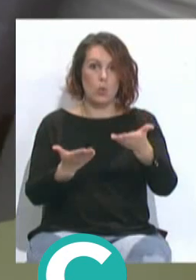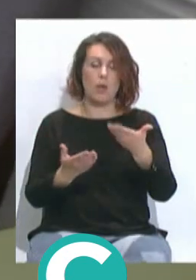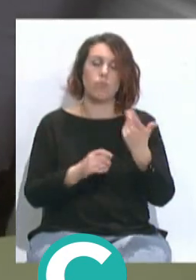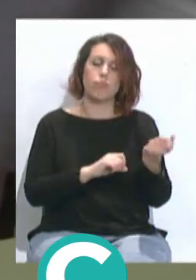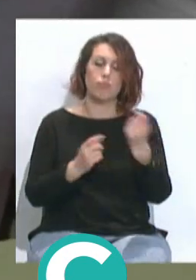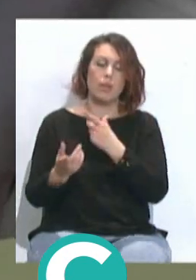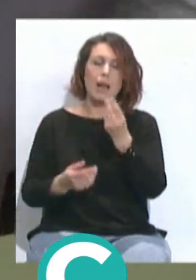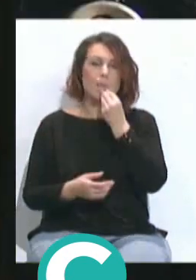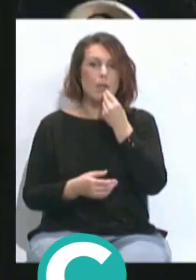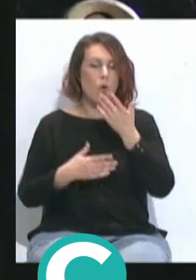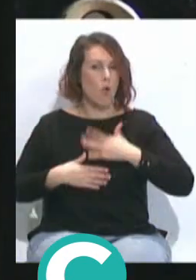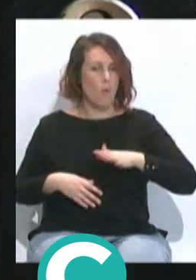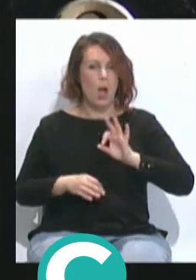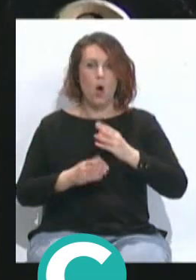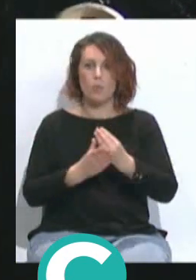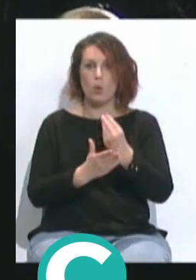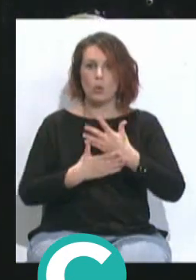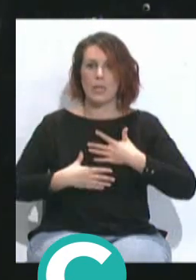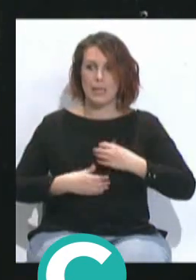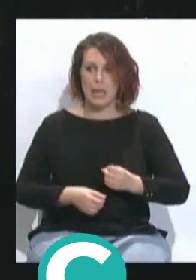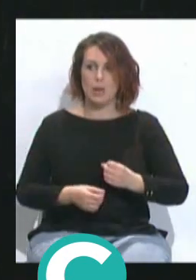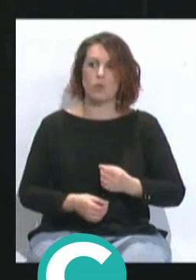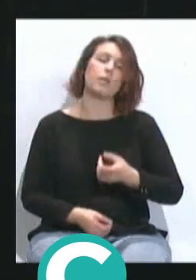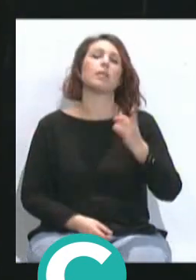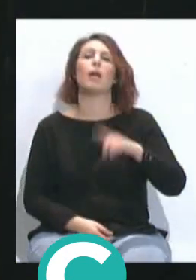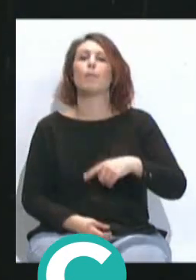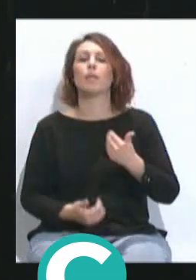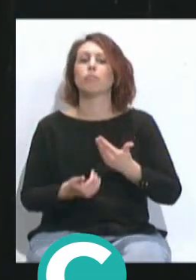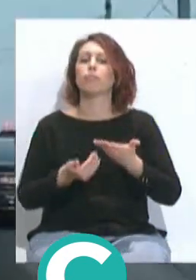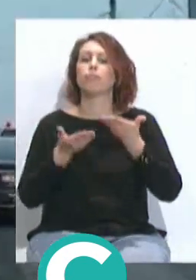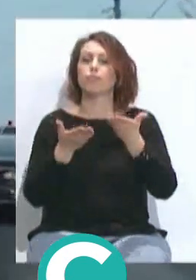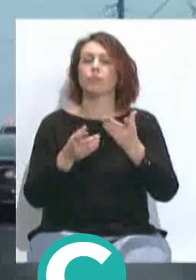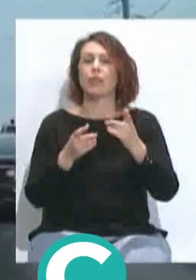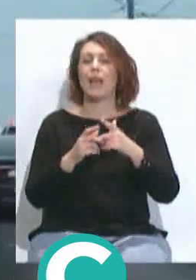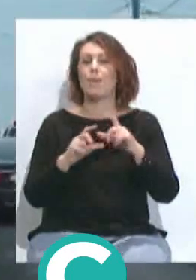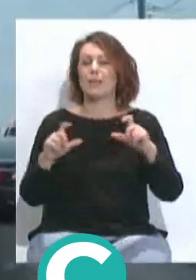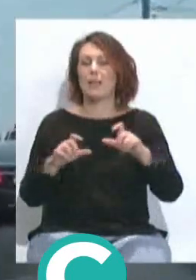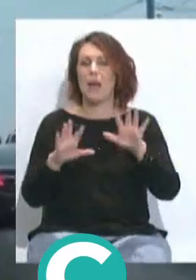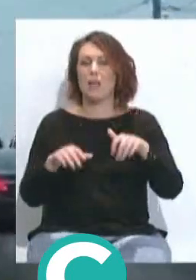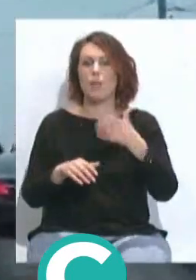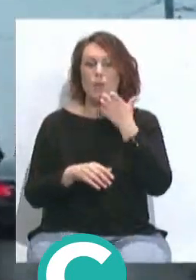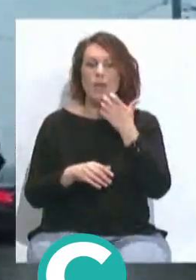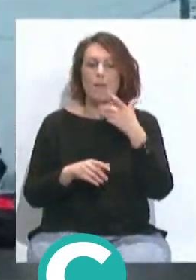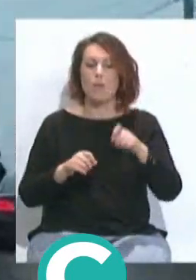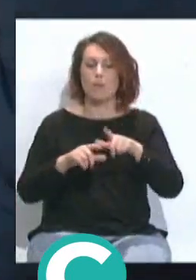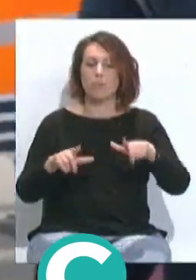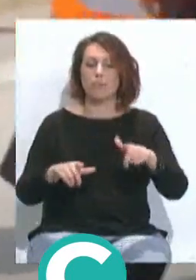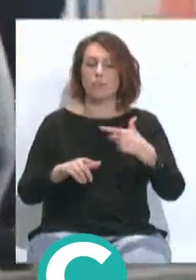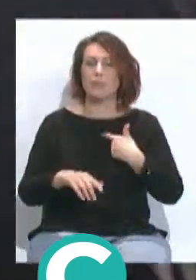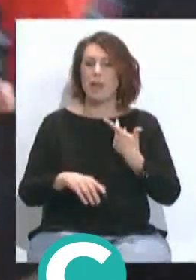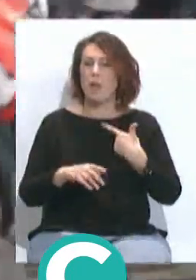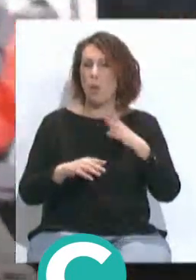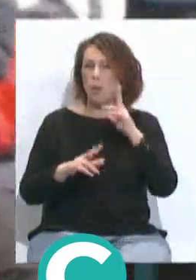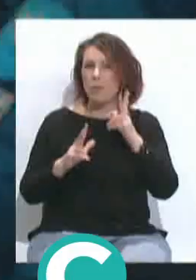en forma de alimentos ropa o productos sanitarios también el ofrecimiento de empresas gaditanas como establecimientos de hospedaje